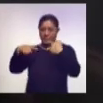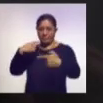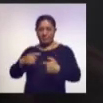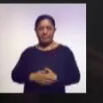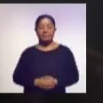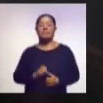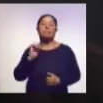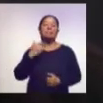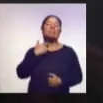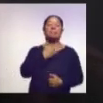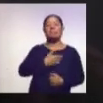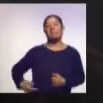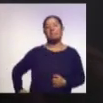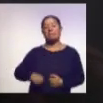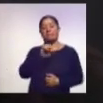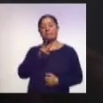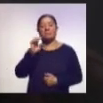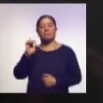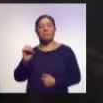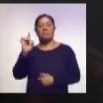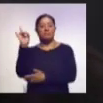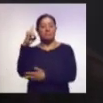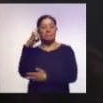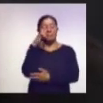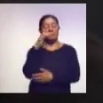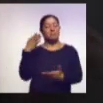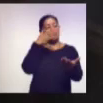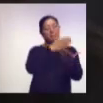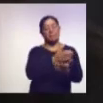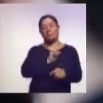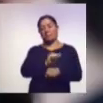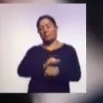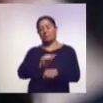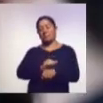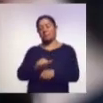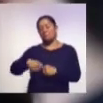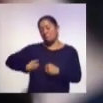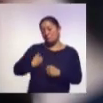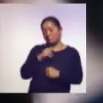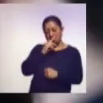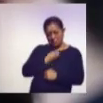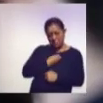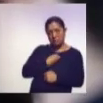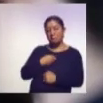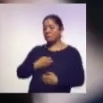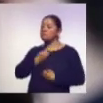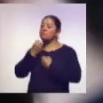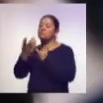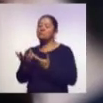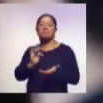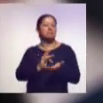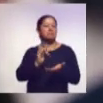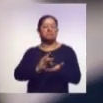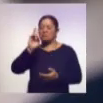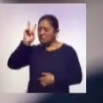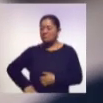expresidente de Bolivia, Evo Morales, quien llegó a Argentina como asilado político y refugiado, externó su eterno agradecimiento al